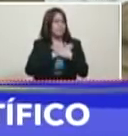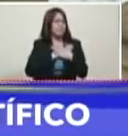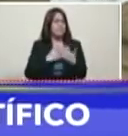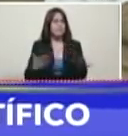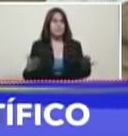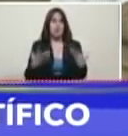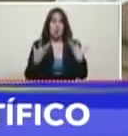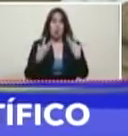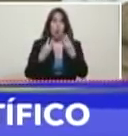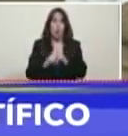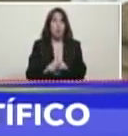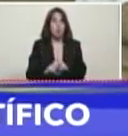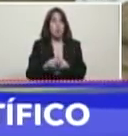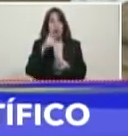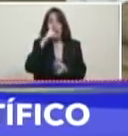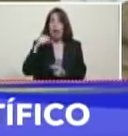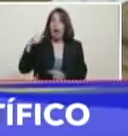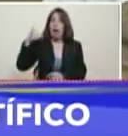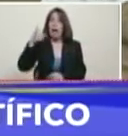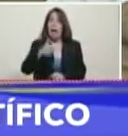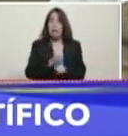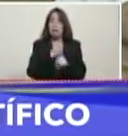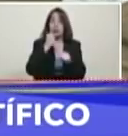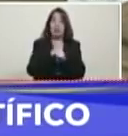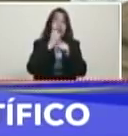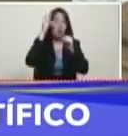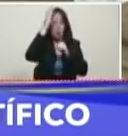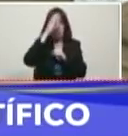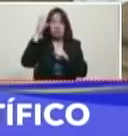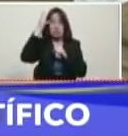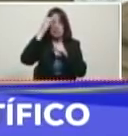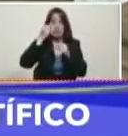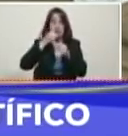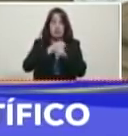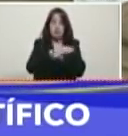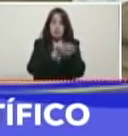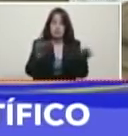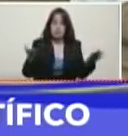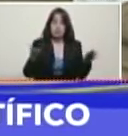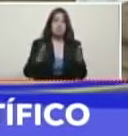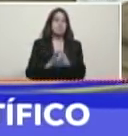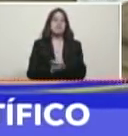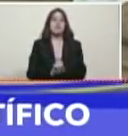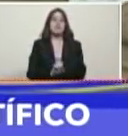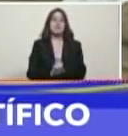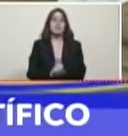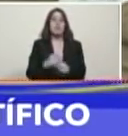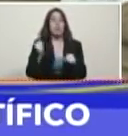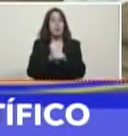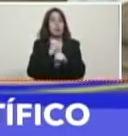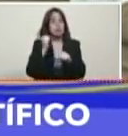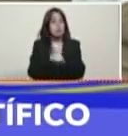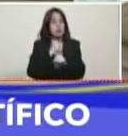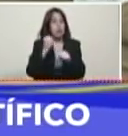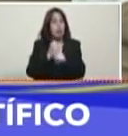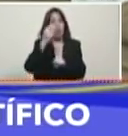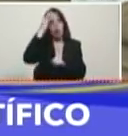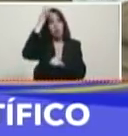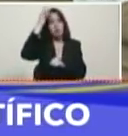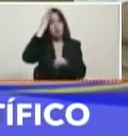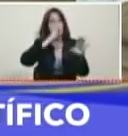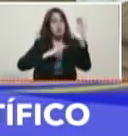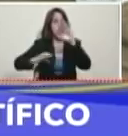compañeros y compañeras tantos años dedicando el conocimiento para el bien común. Hemos trabajado en el Consejo